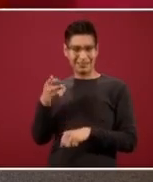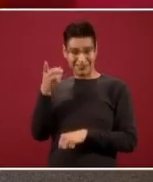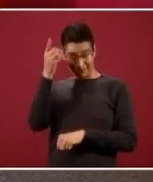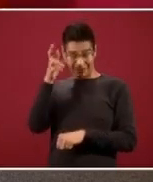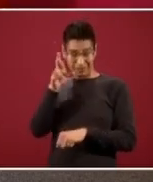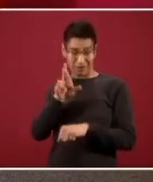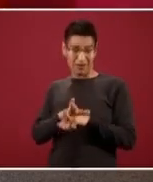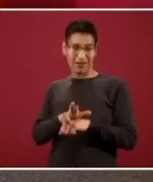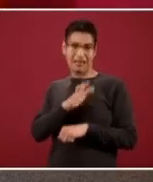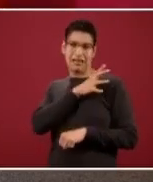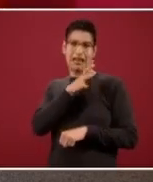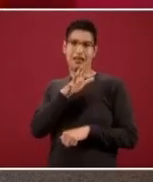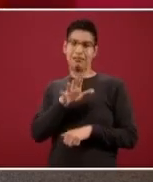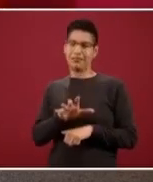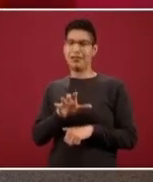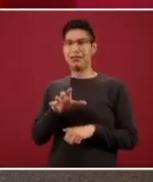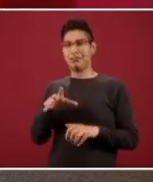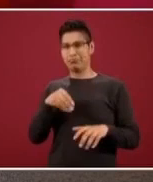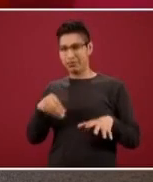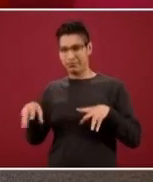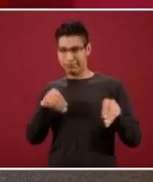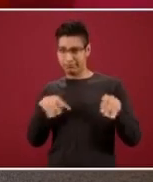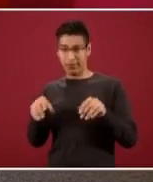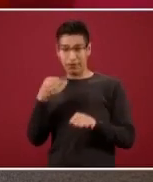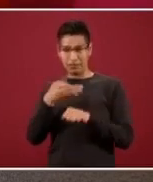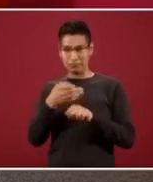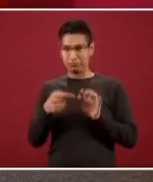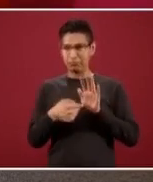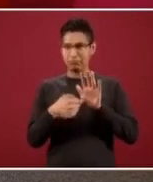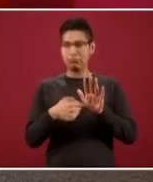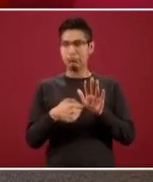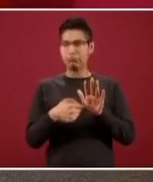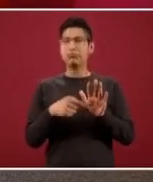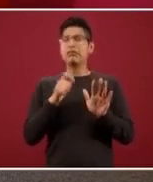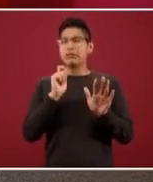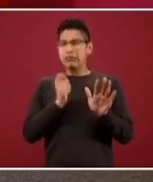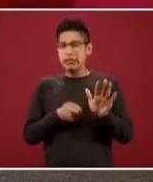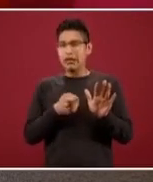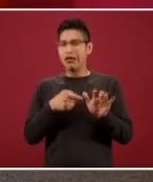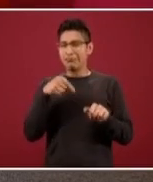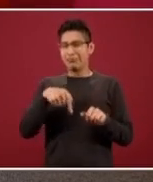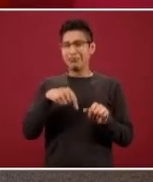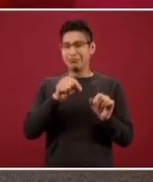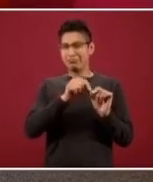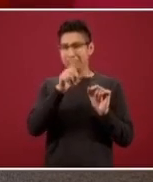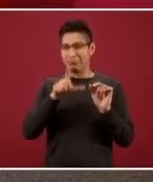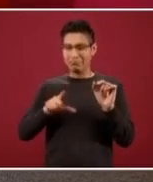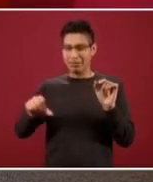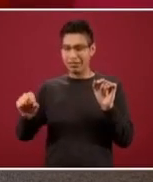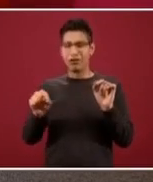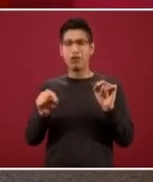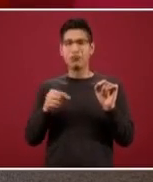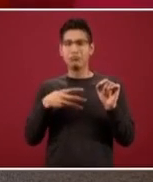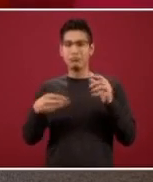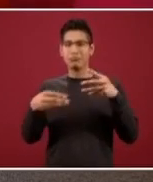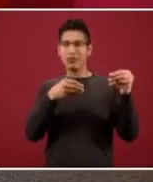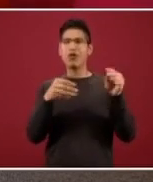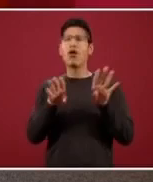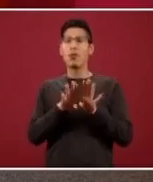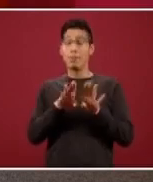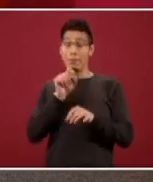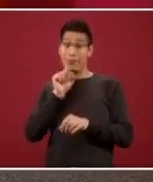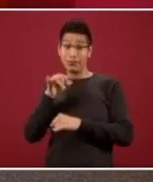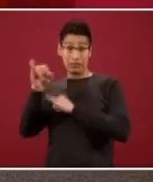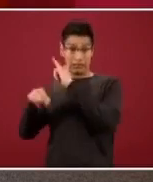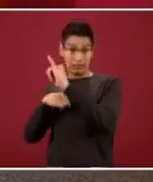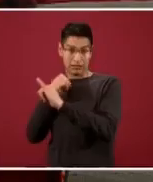nos hará la presentación del panorama epidemiológico nacional e internacional. Doctora de